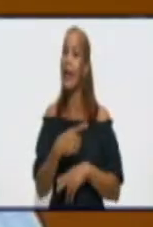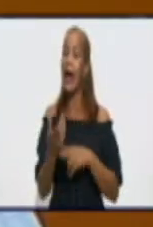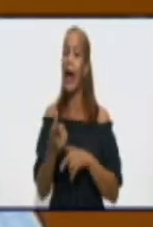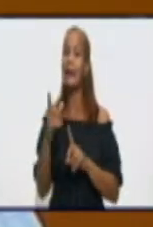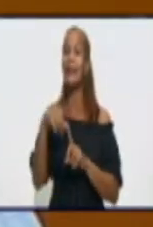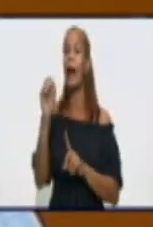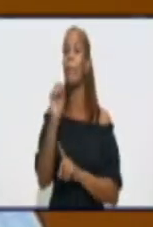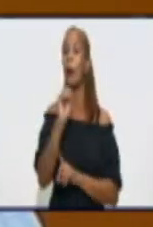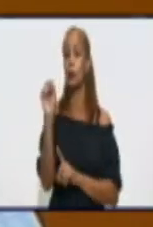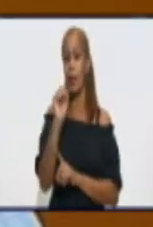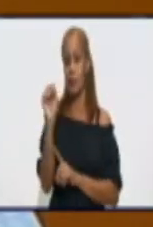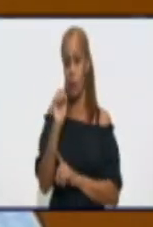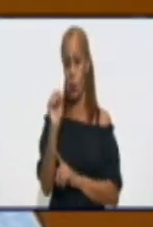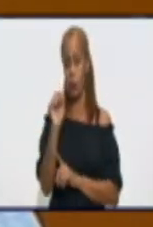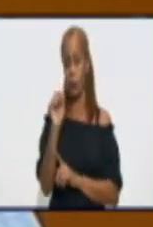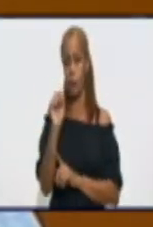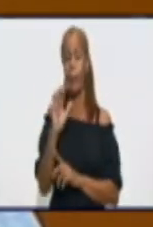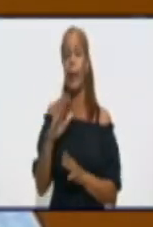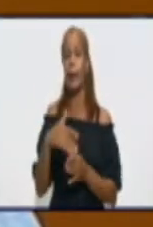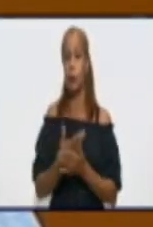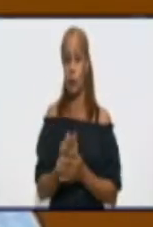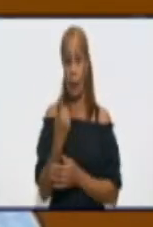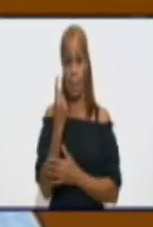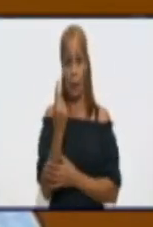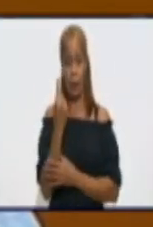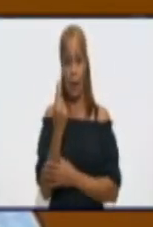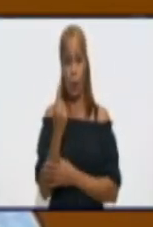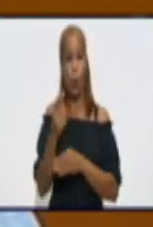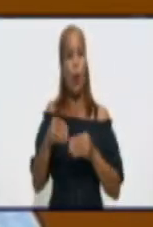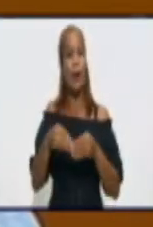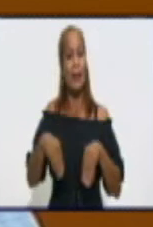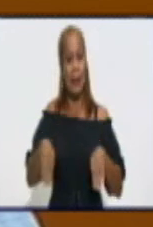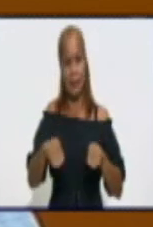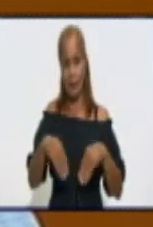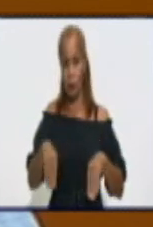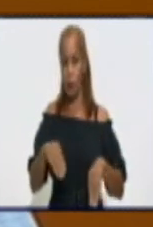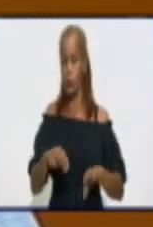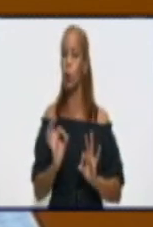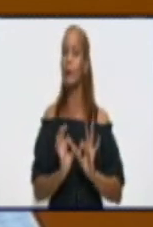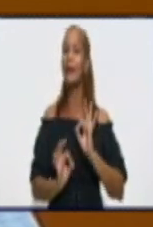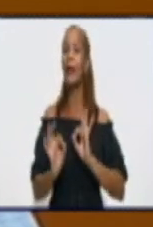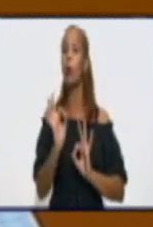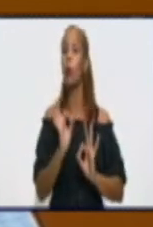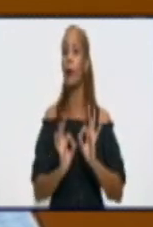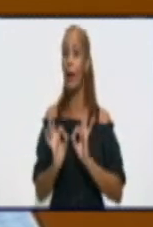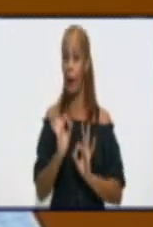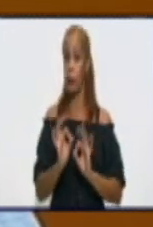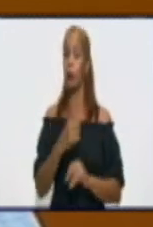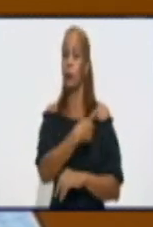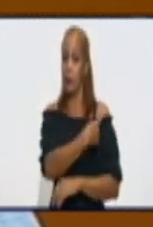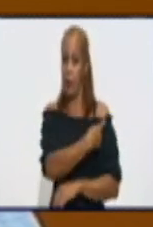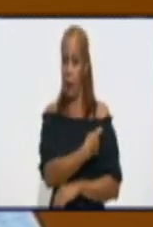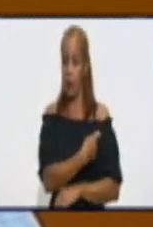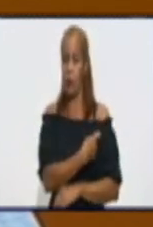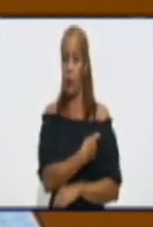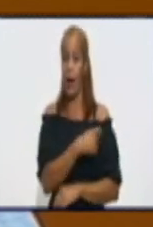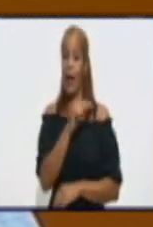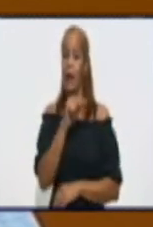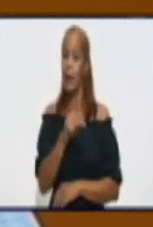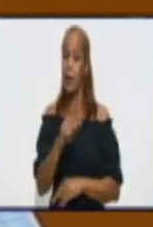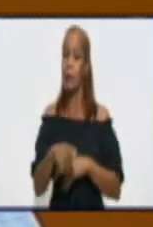Bueno, la primero importante la situación del cuidado de la vacuna. Eso generó que